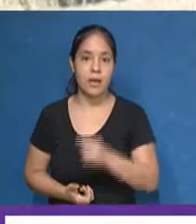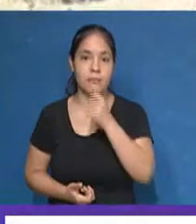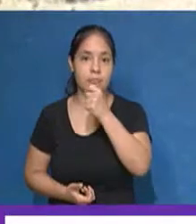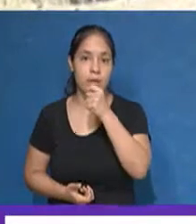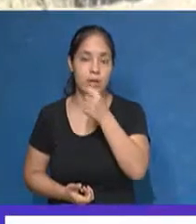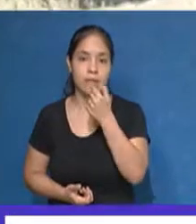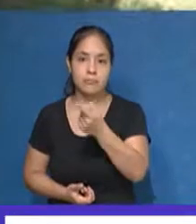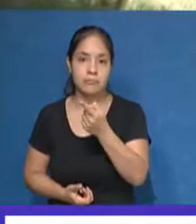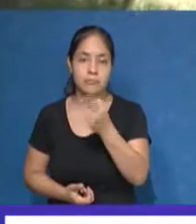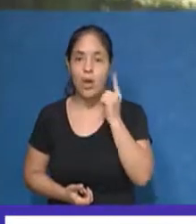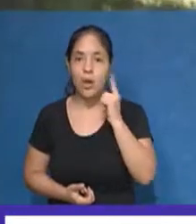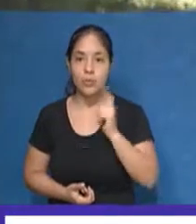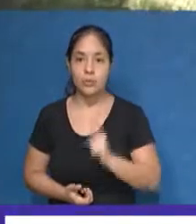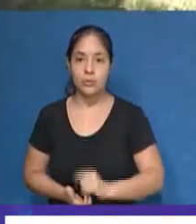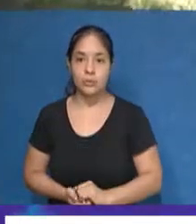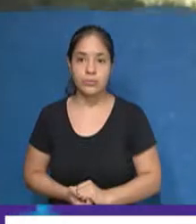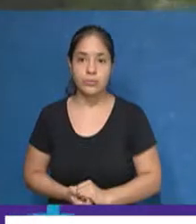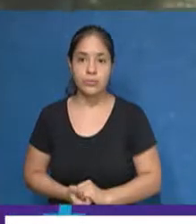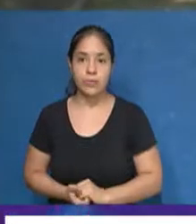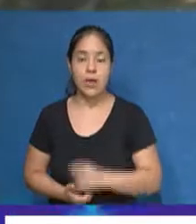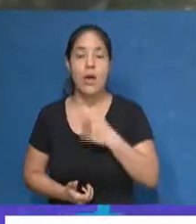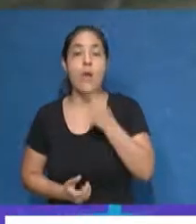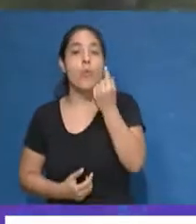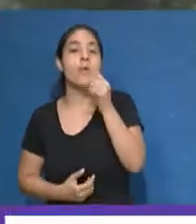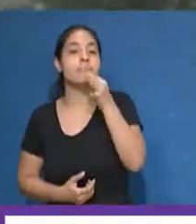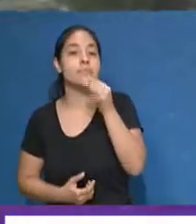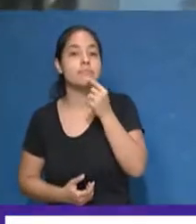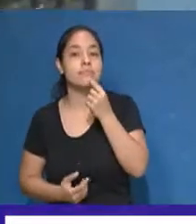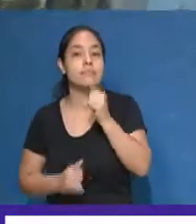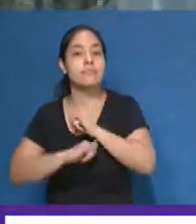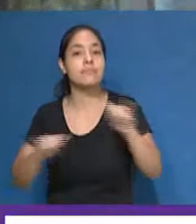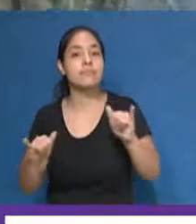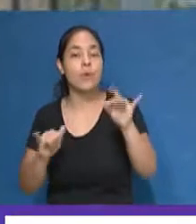denunciante? Les quiero decir una sola cosita más.